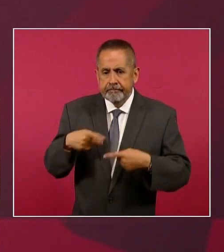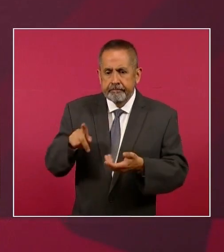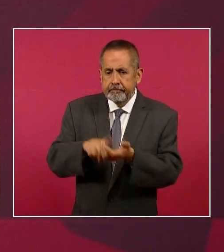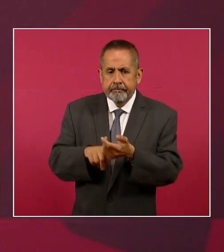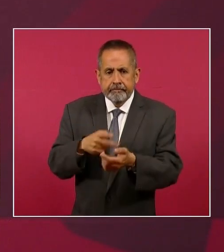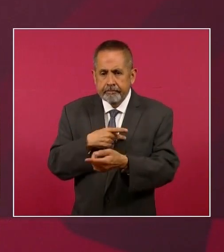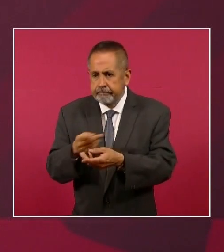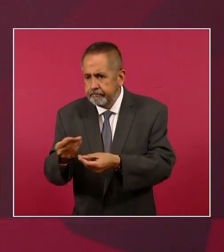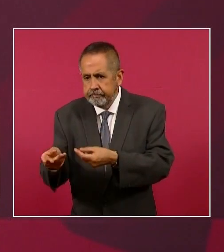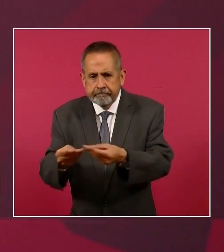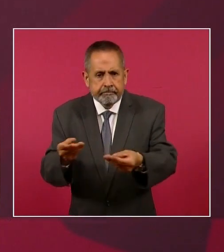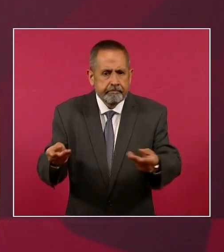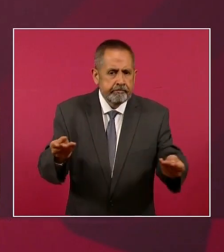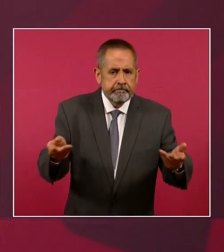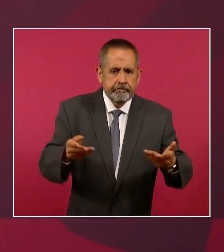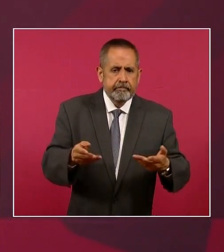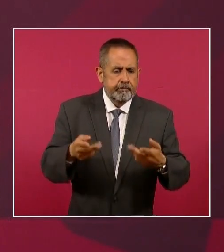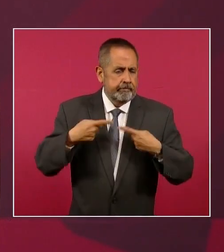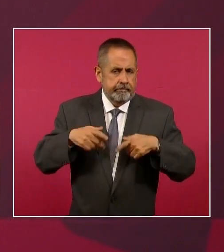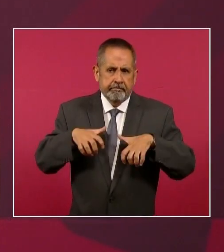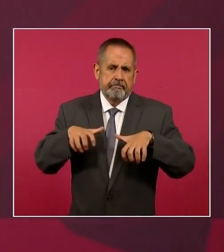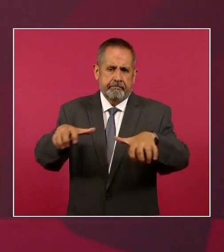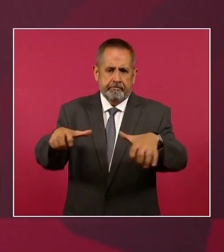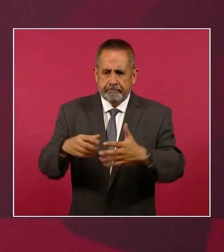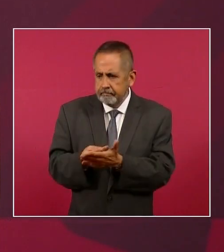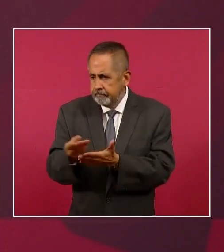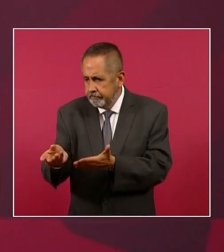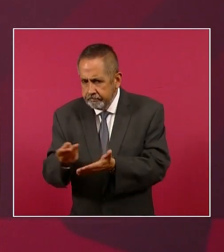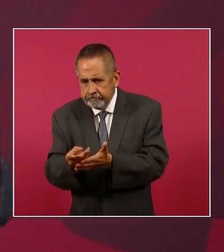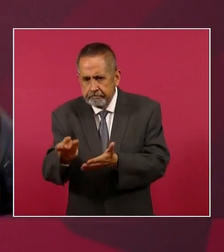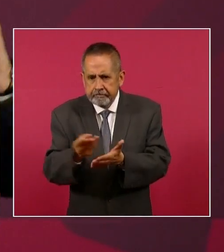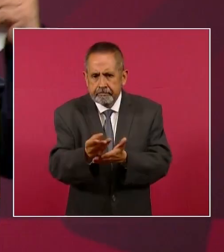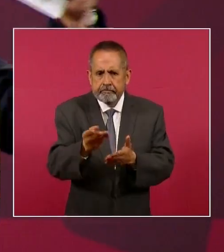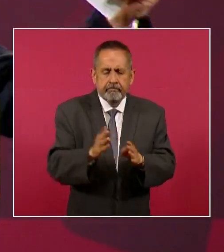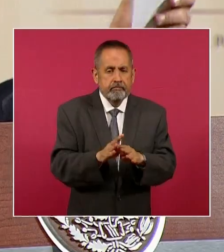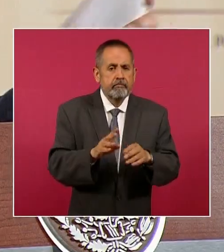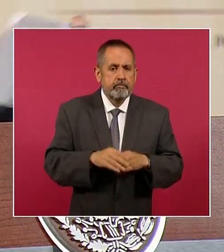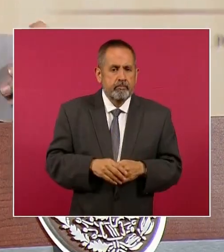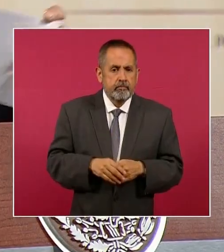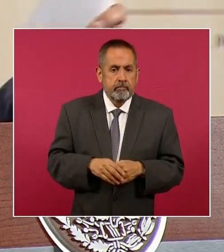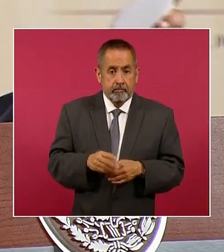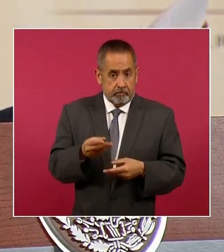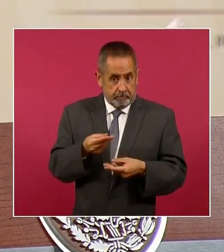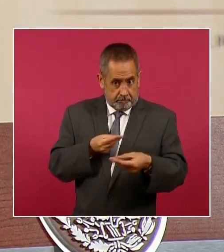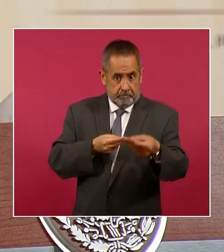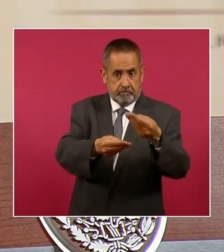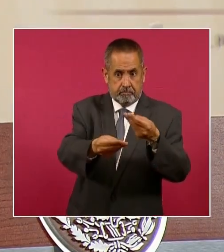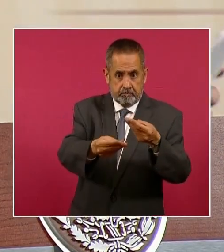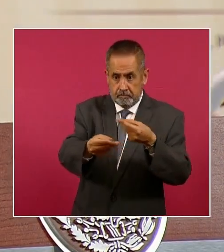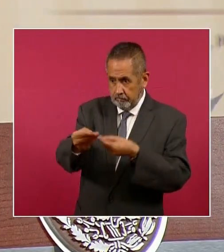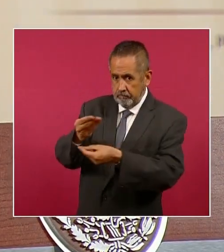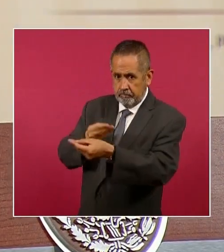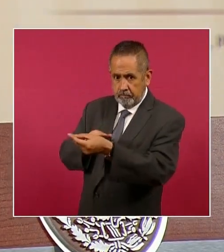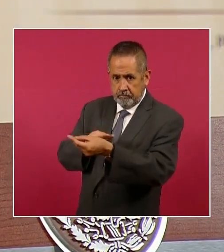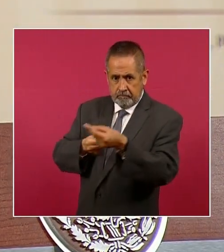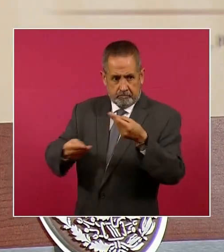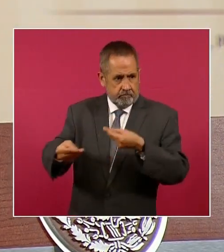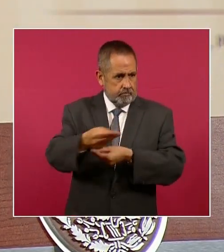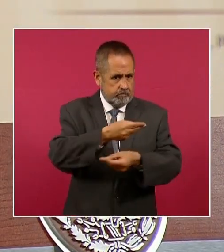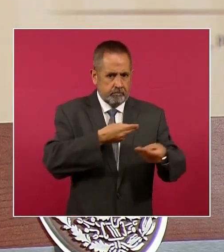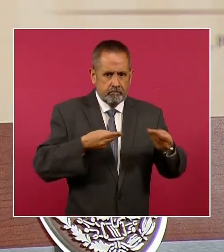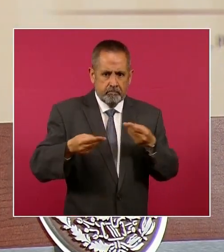la gente de nuestros países, a nuestros pueblos, sí hacemos intercambio. Ese es el